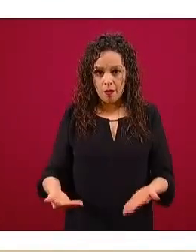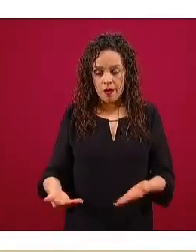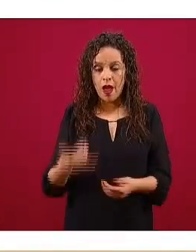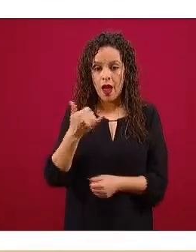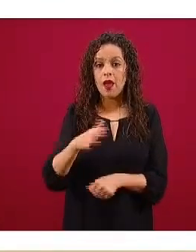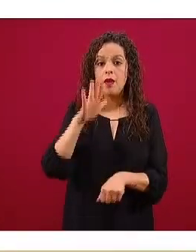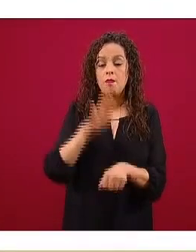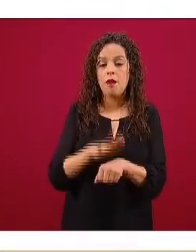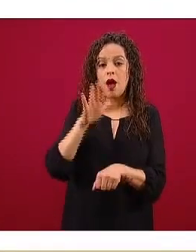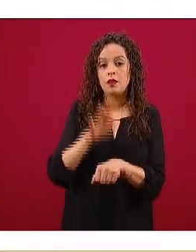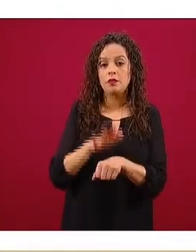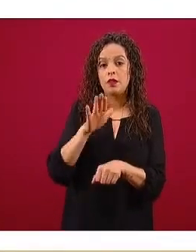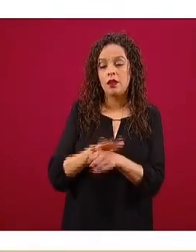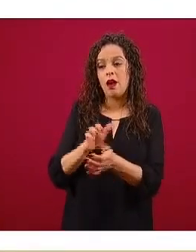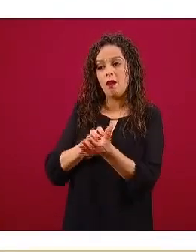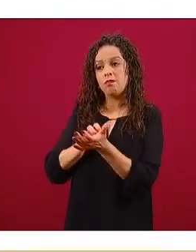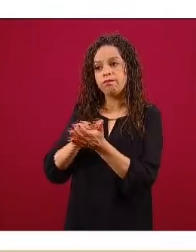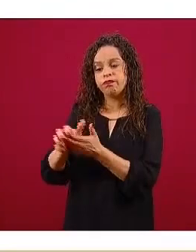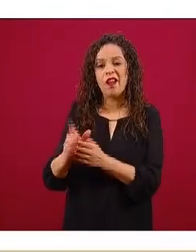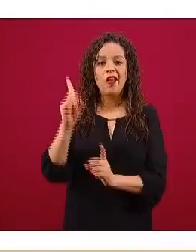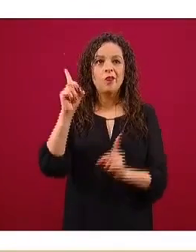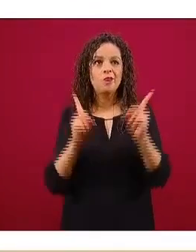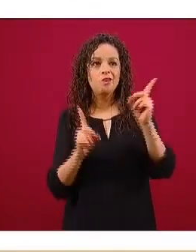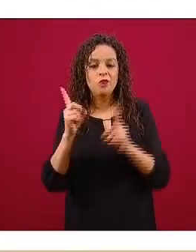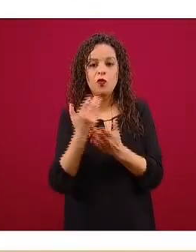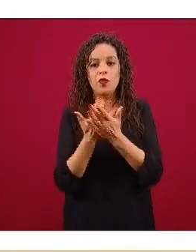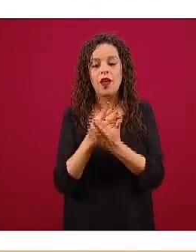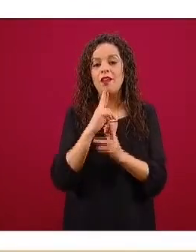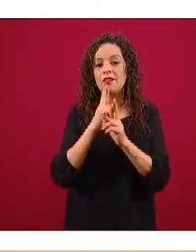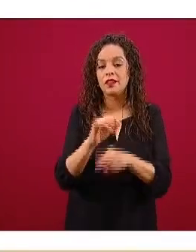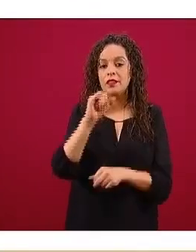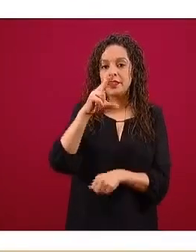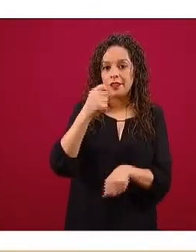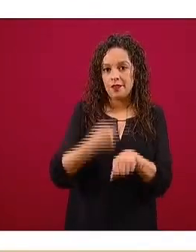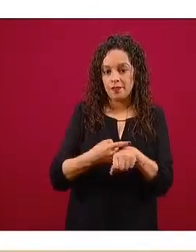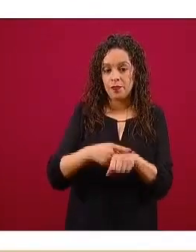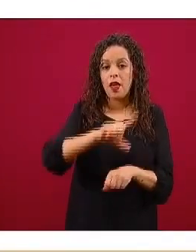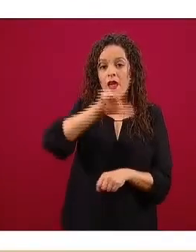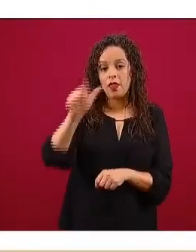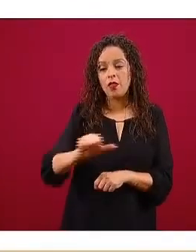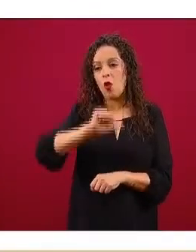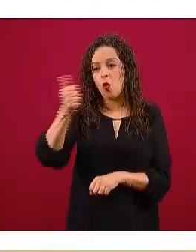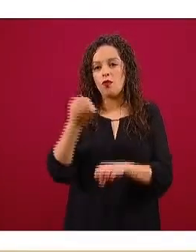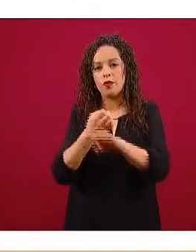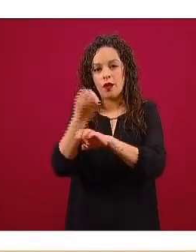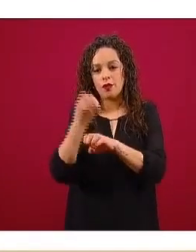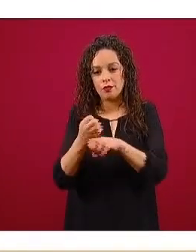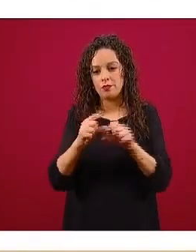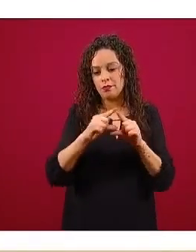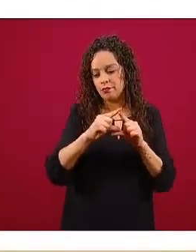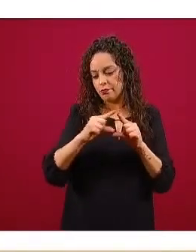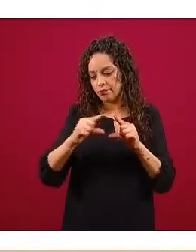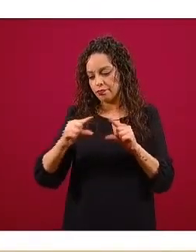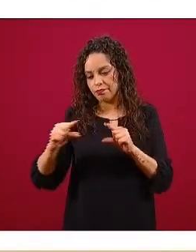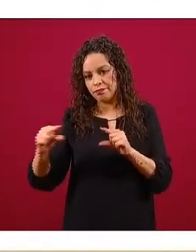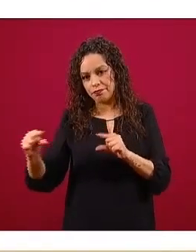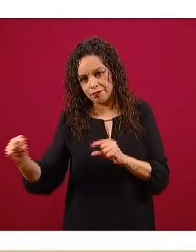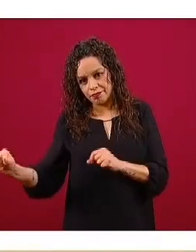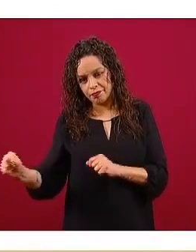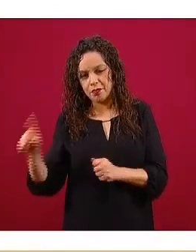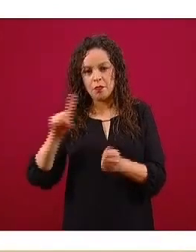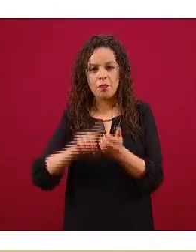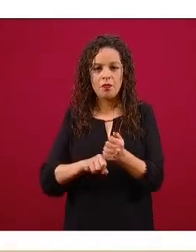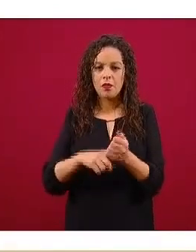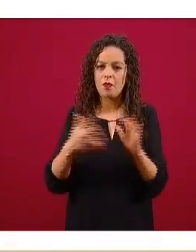mayor carga de casos aún sospechosos. Luego vienen ya otras entidades federativas que tienen por lo menos o al menos de